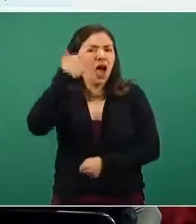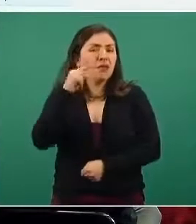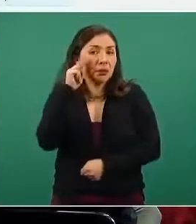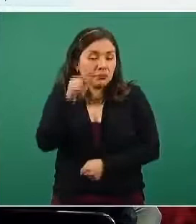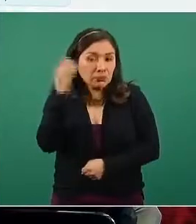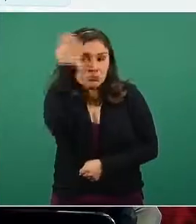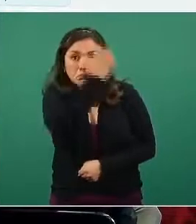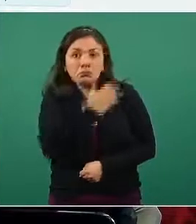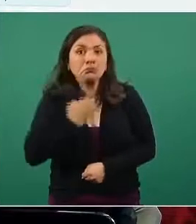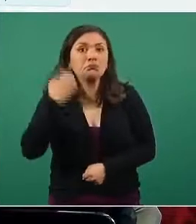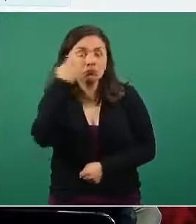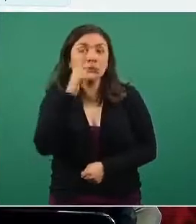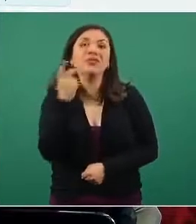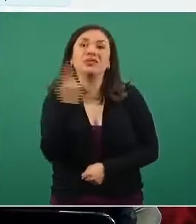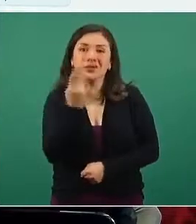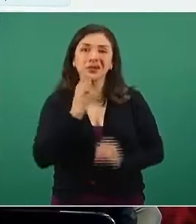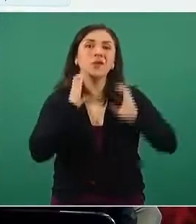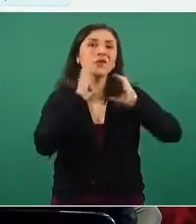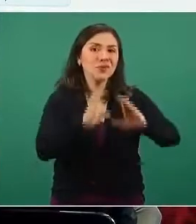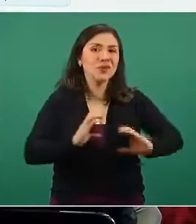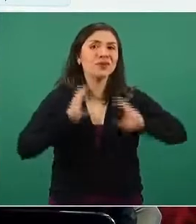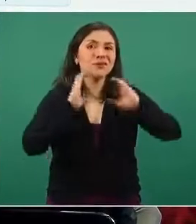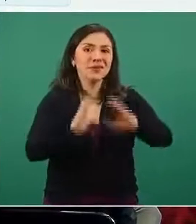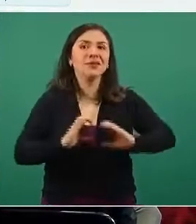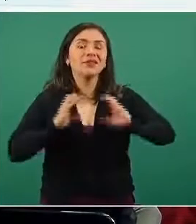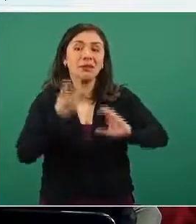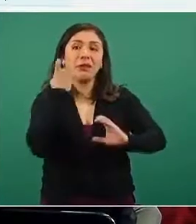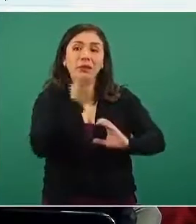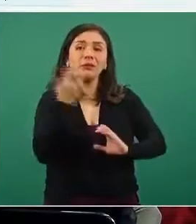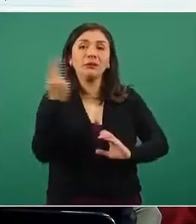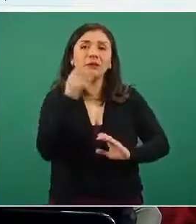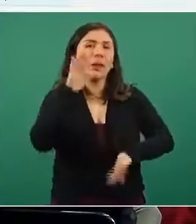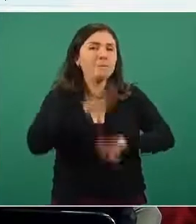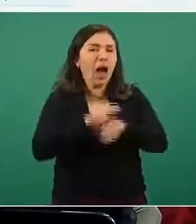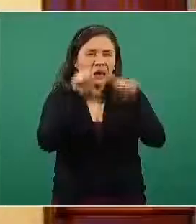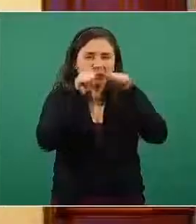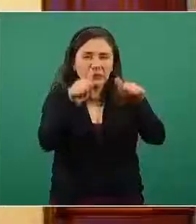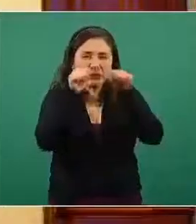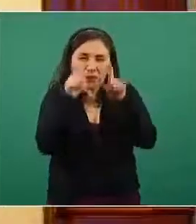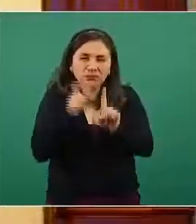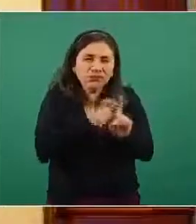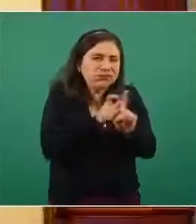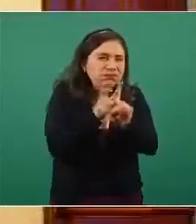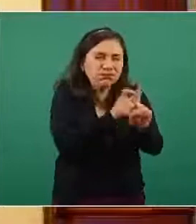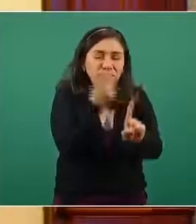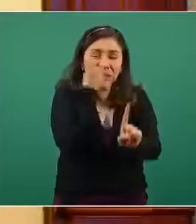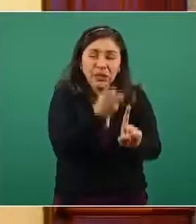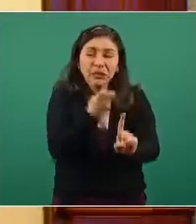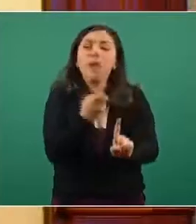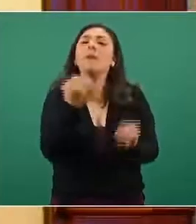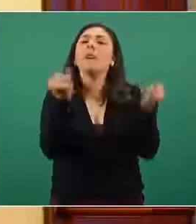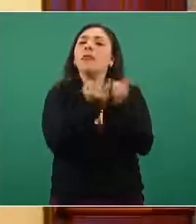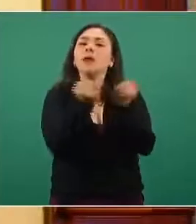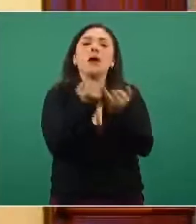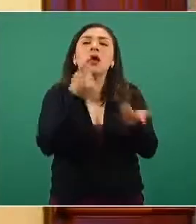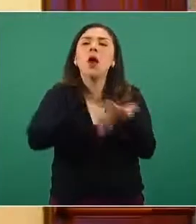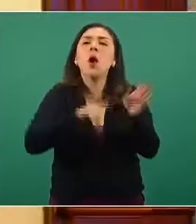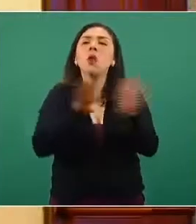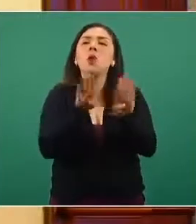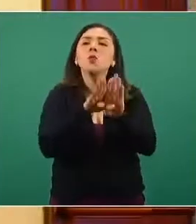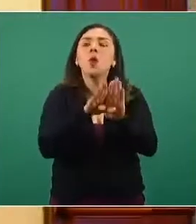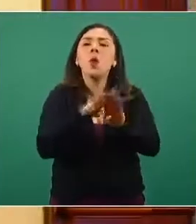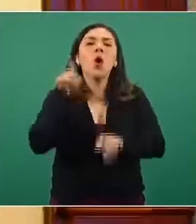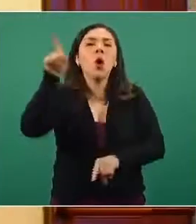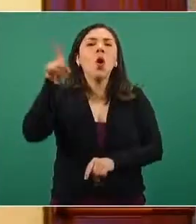consideró sí de cuidado y que por lo tanto requirió de un seguimiento más especializado, incluido la observación